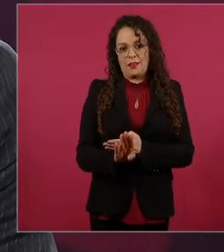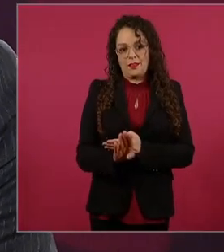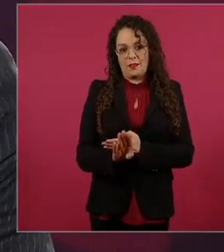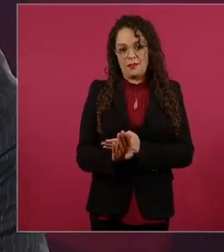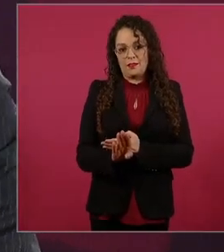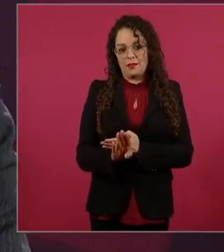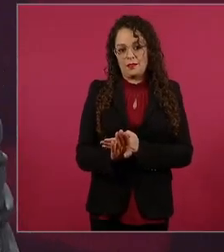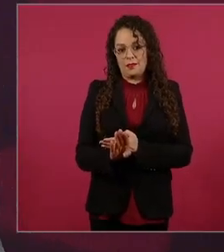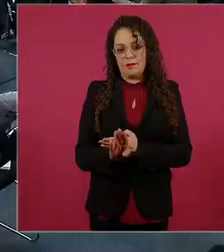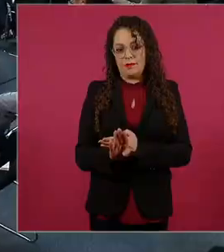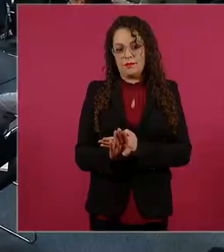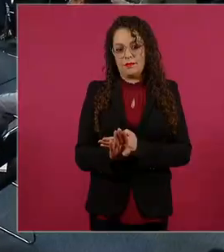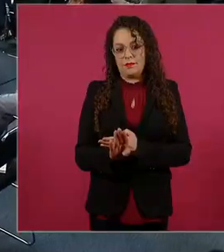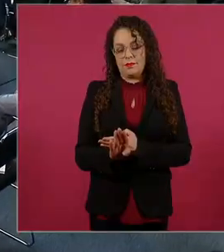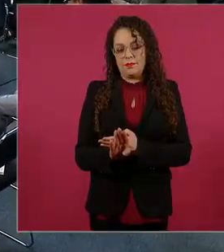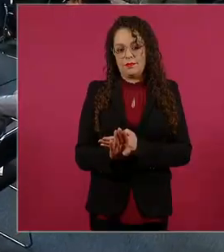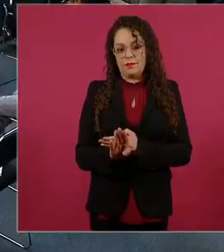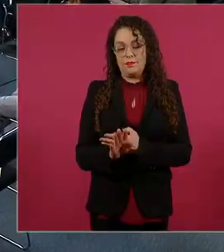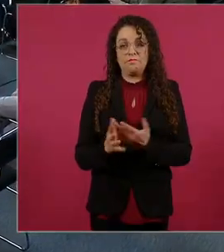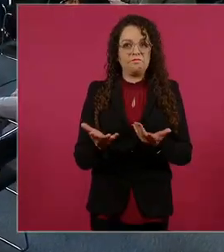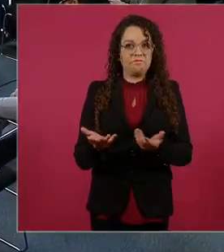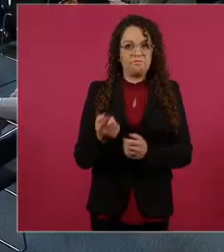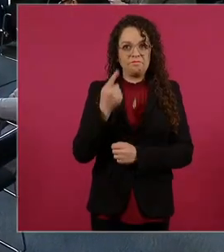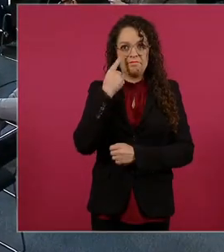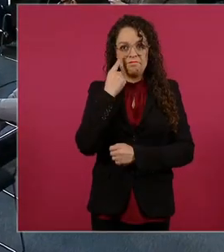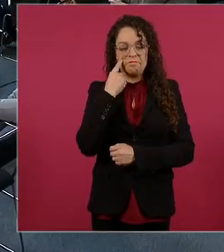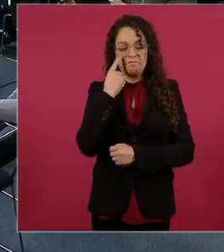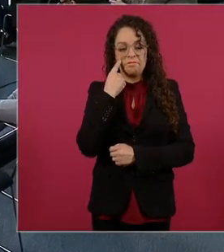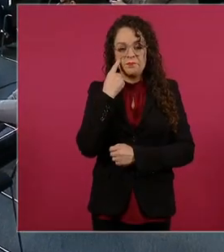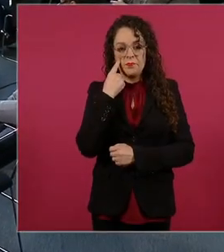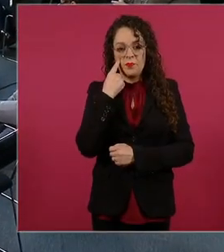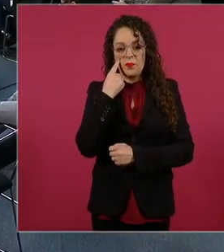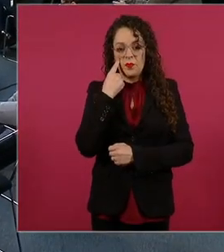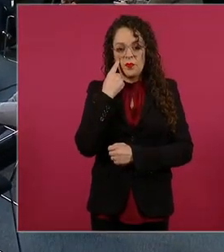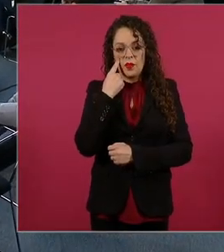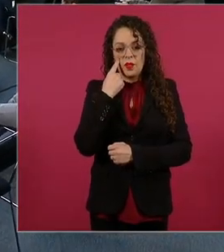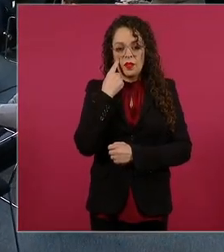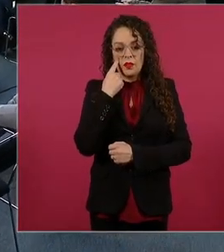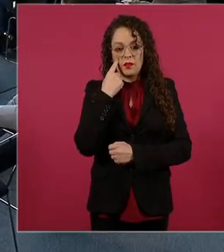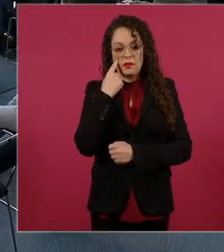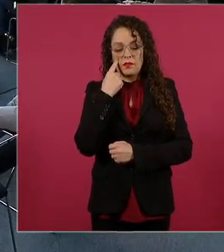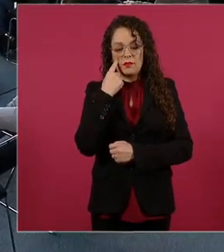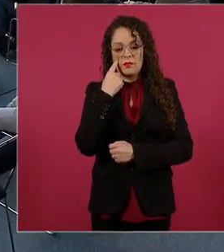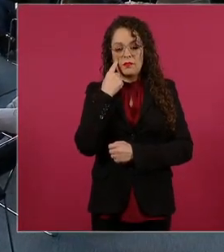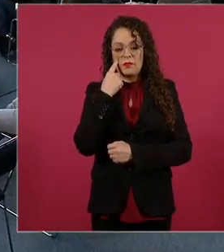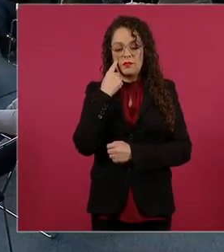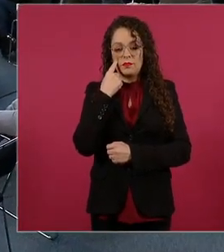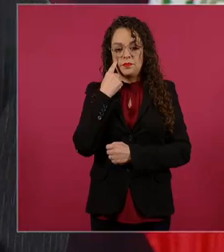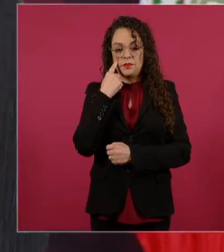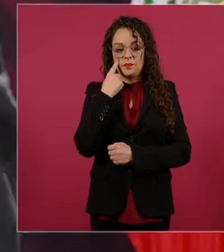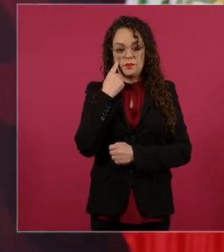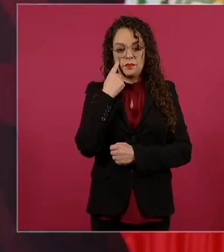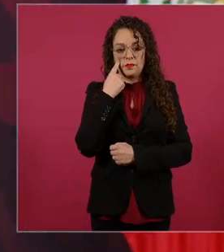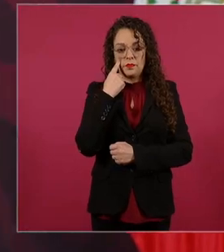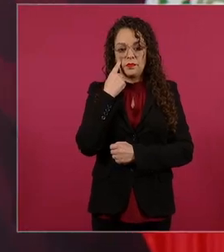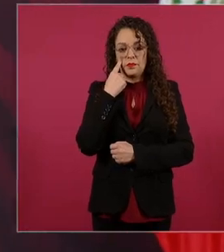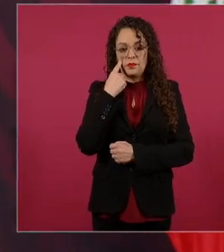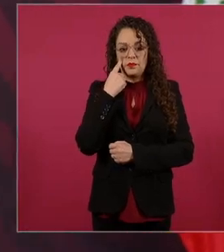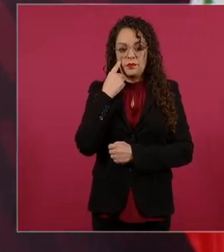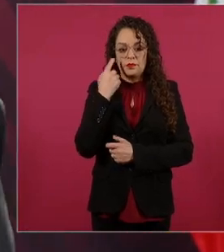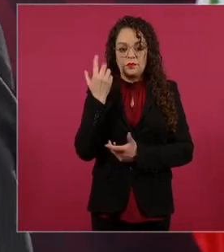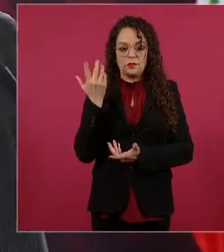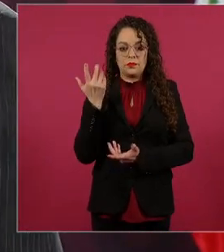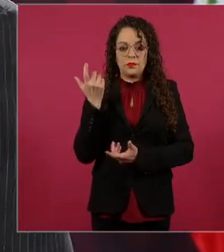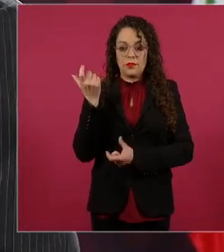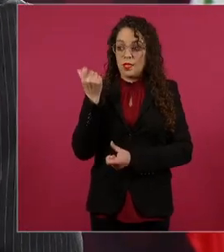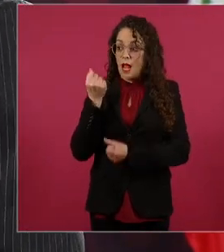y ahora algunos los que tienen más posibilidad me hicieron caso y se ya se fueron